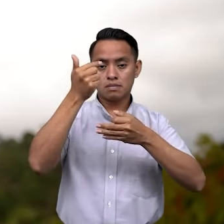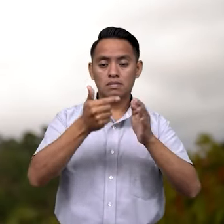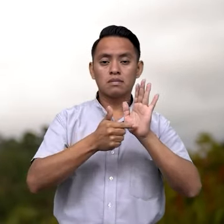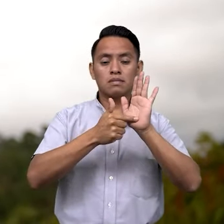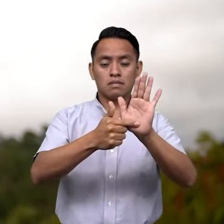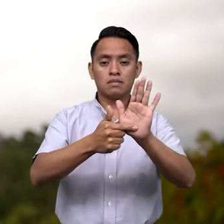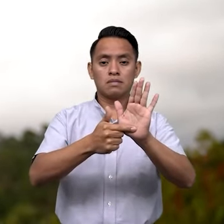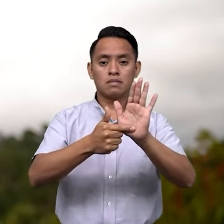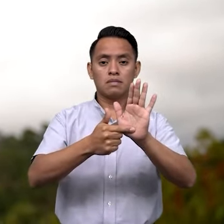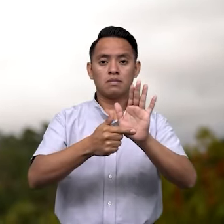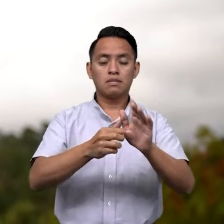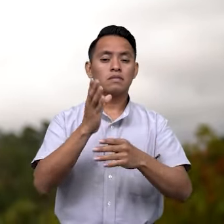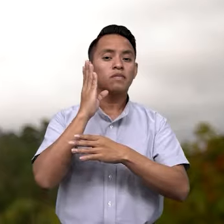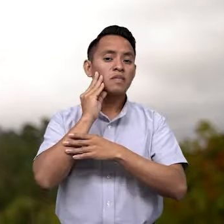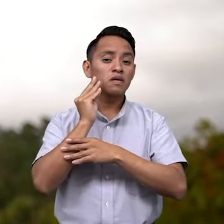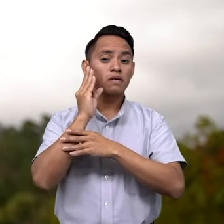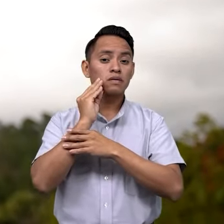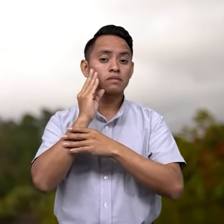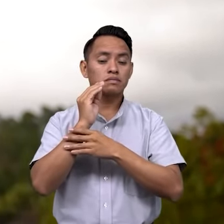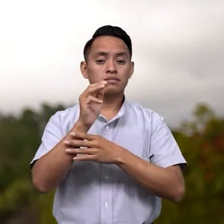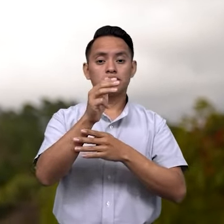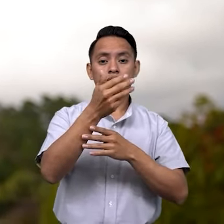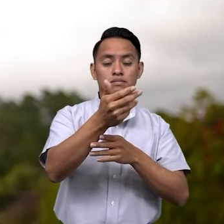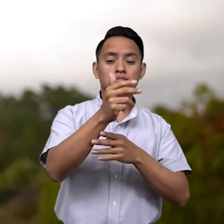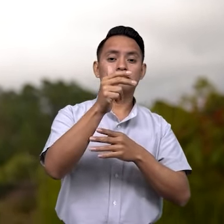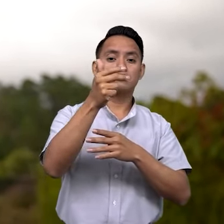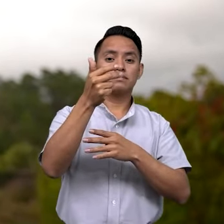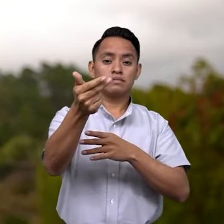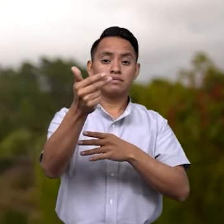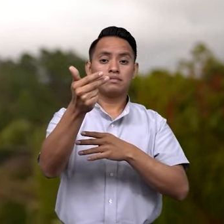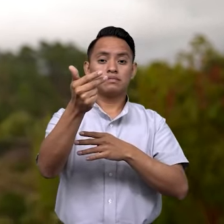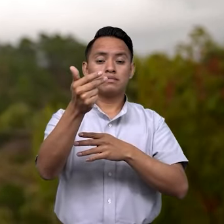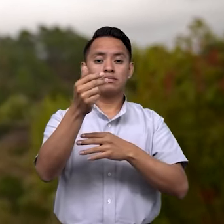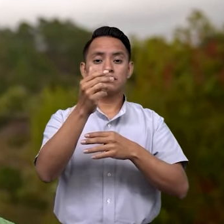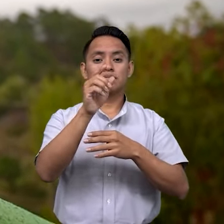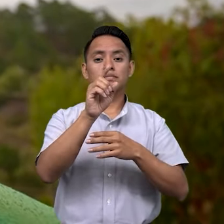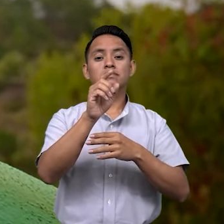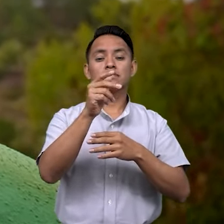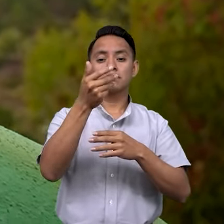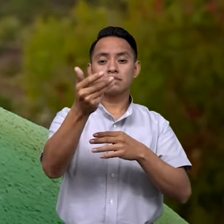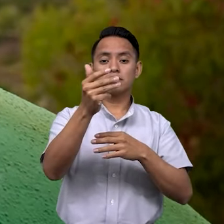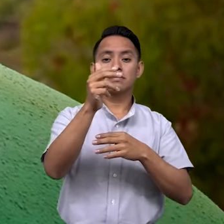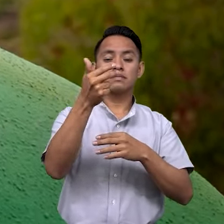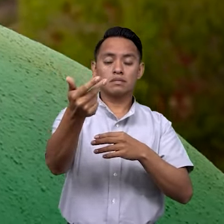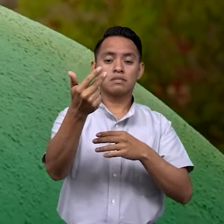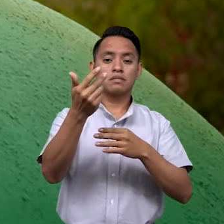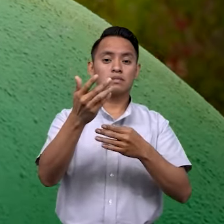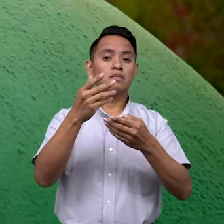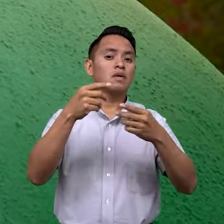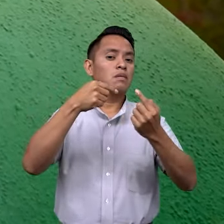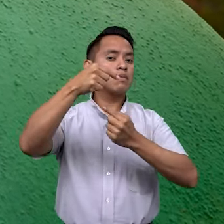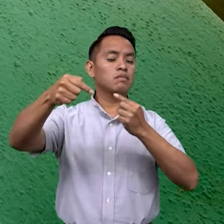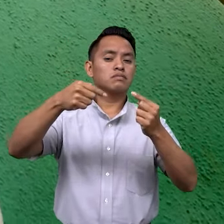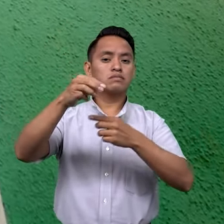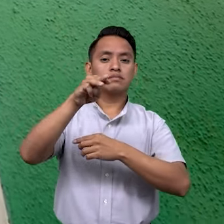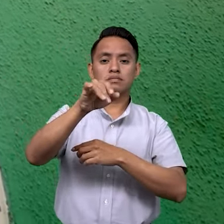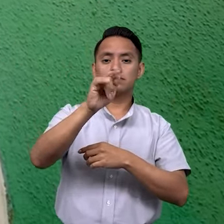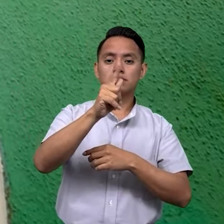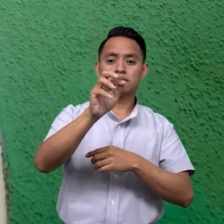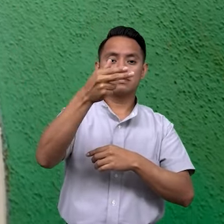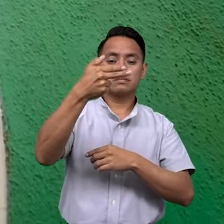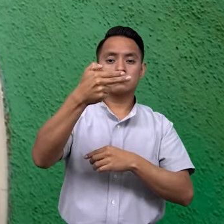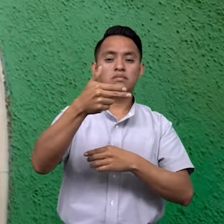tuvimos experiencia en el 98 cuando el huracán Mitch. Nosotros se hizo un deslizamiento en una comunidad llamada El Carrizal y el